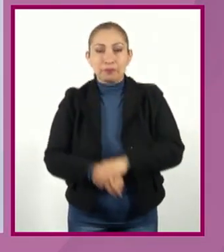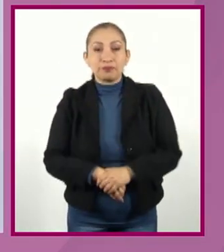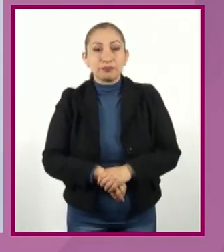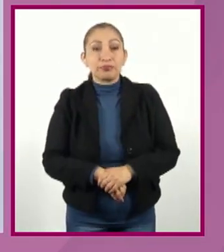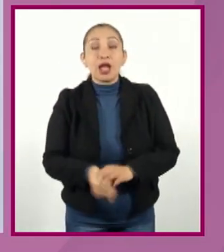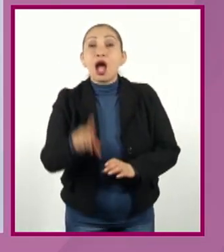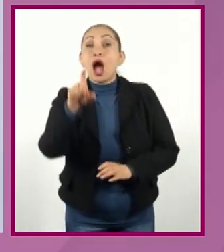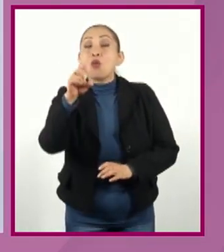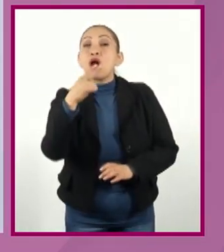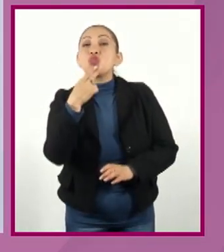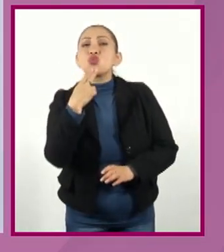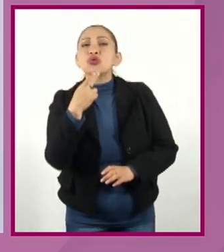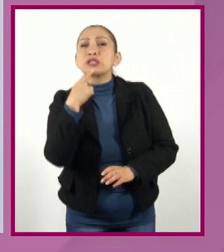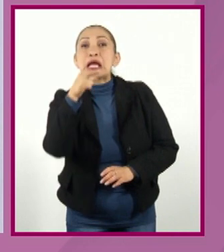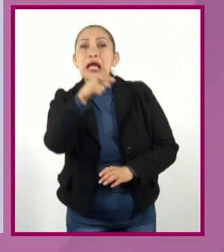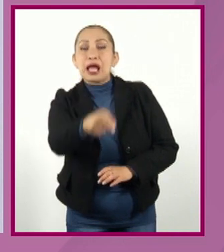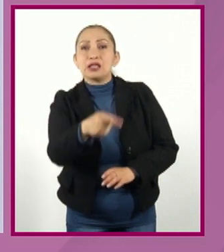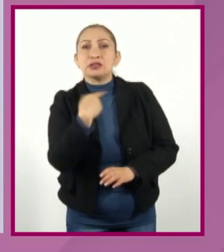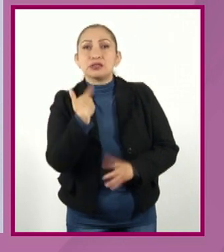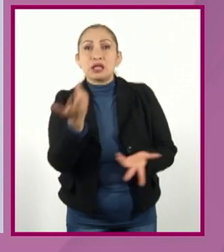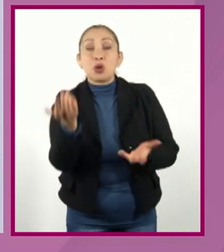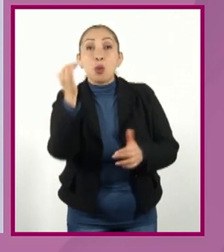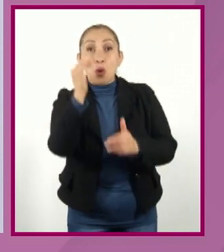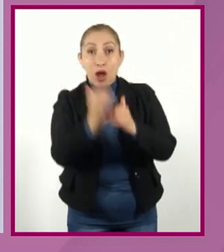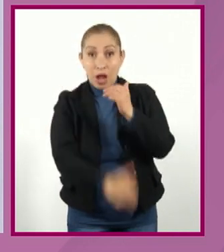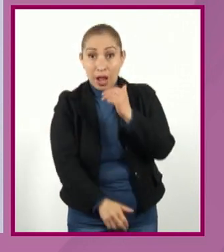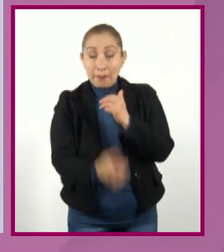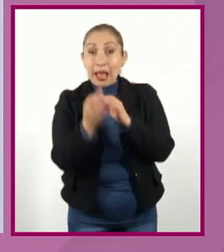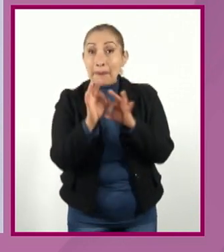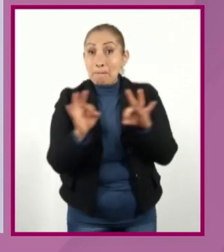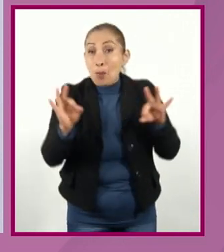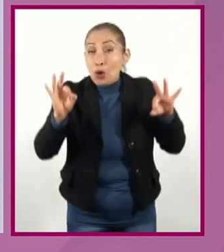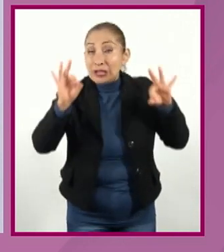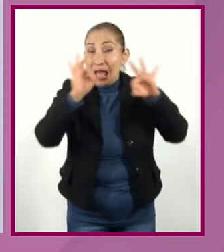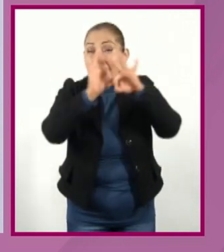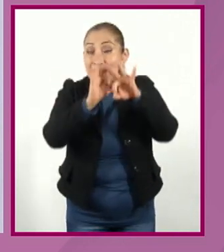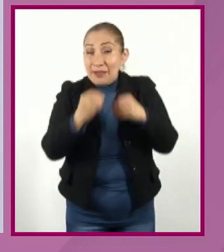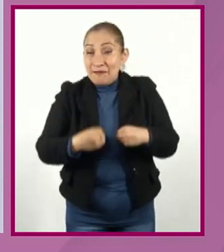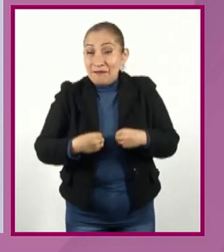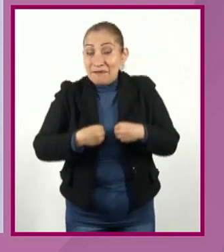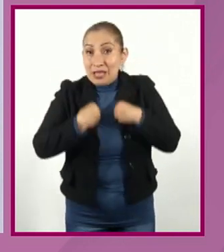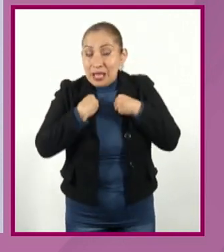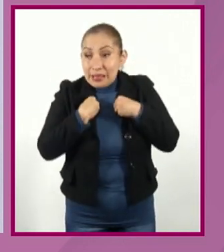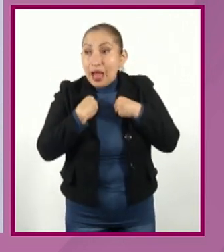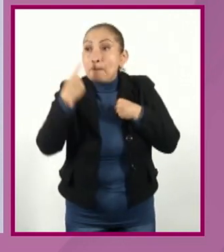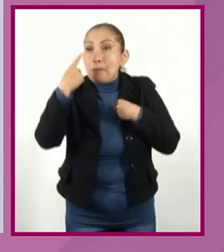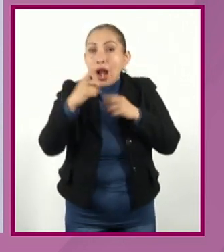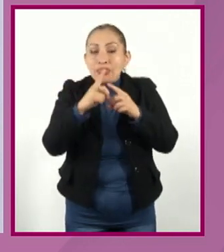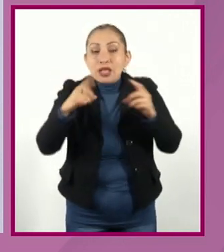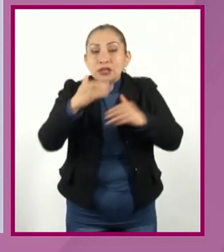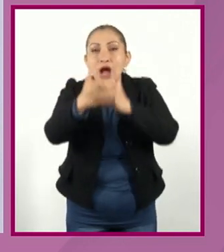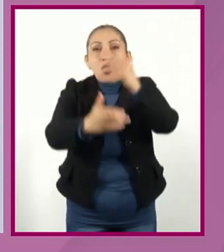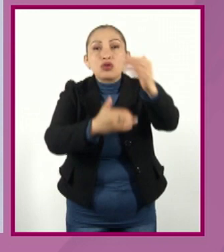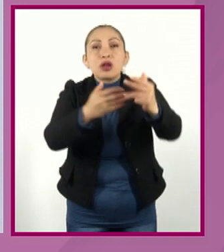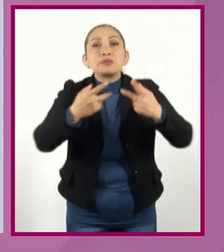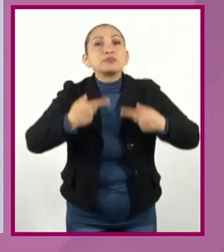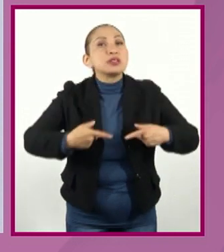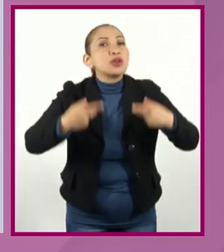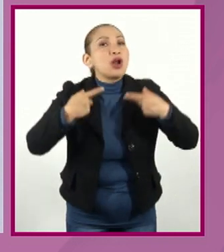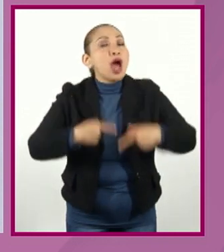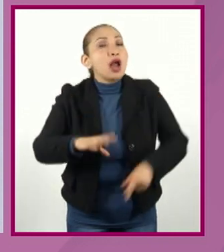agua dulce es un recurso finito, vital y necesario para el desarrollo social y económico del ser humano.